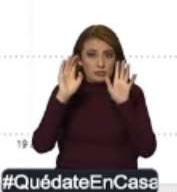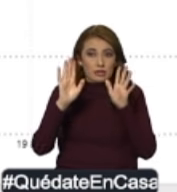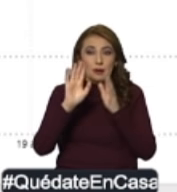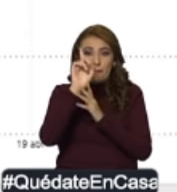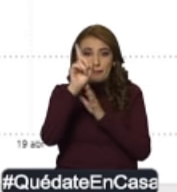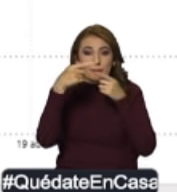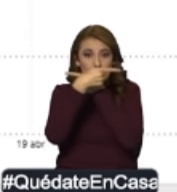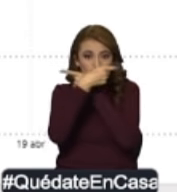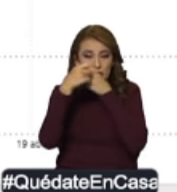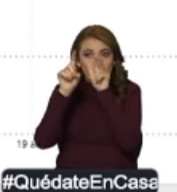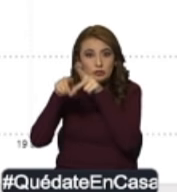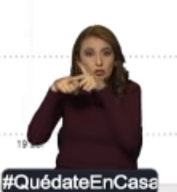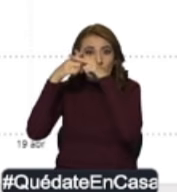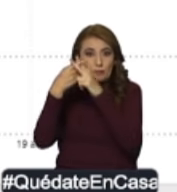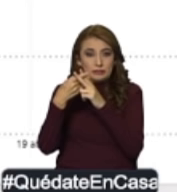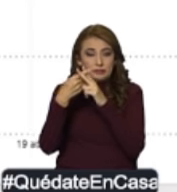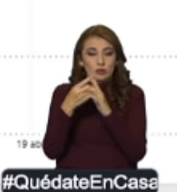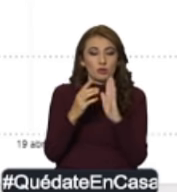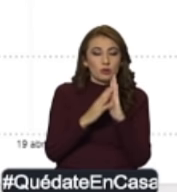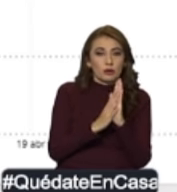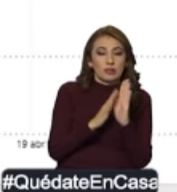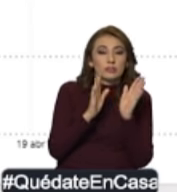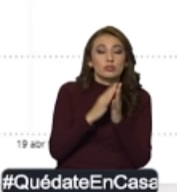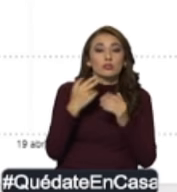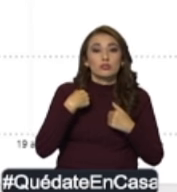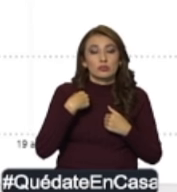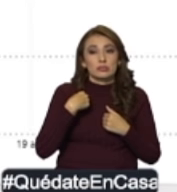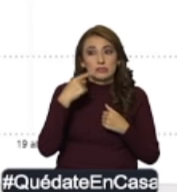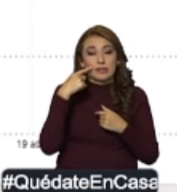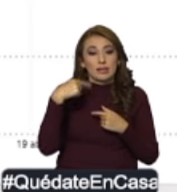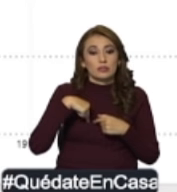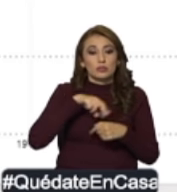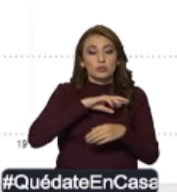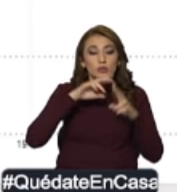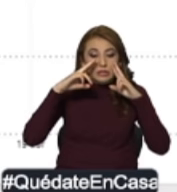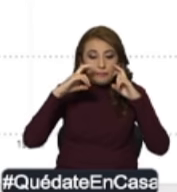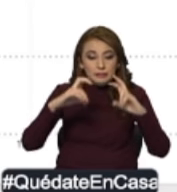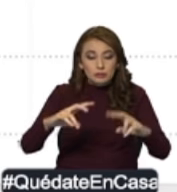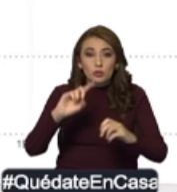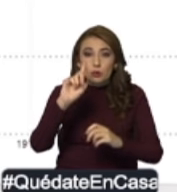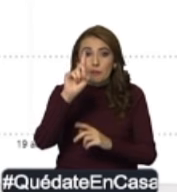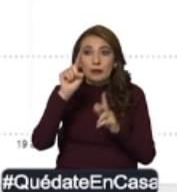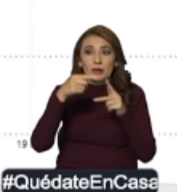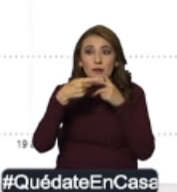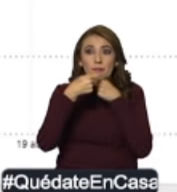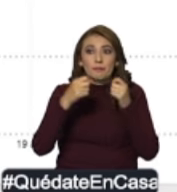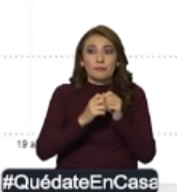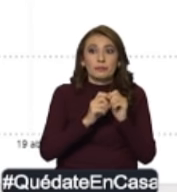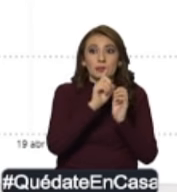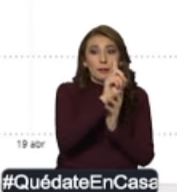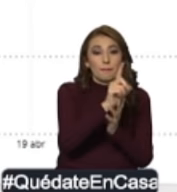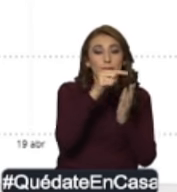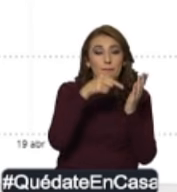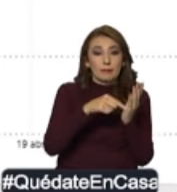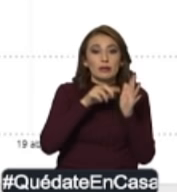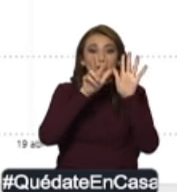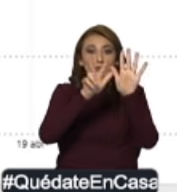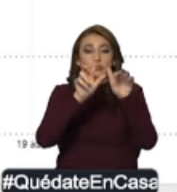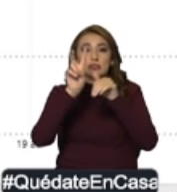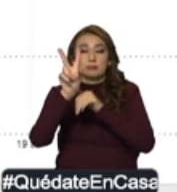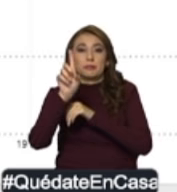muy cercano al 12 de marzo que inició la crisis sanitaria. El 1 de marzo tuvimos 1.821 emergencias a nivel